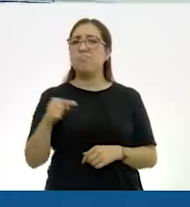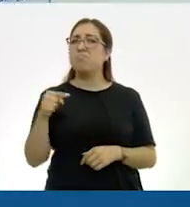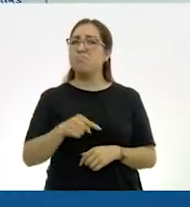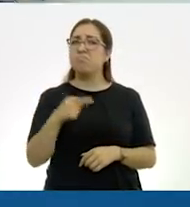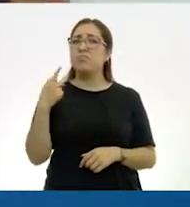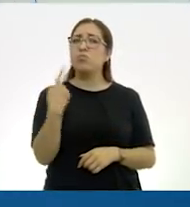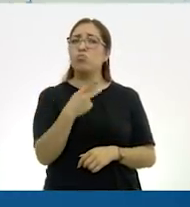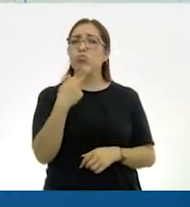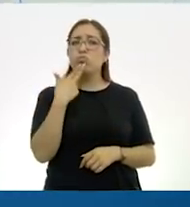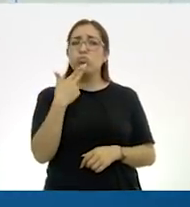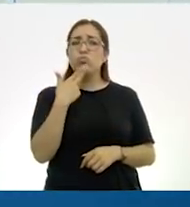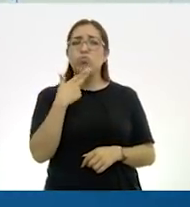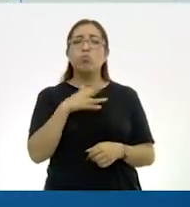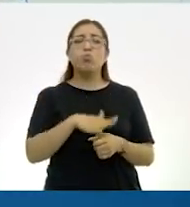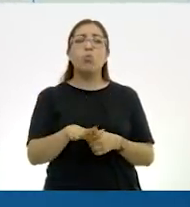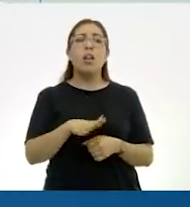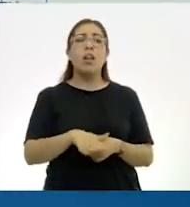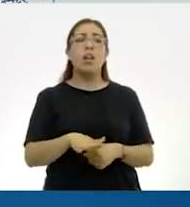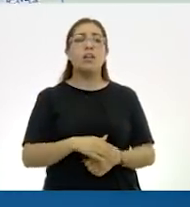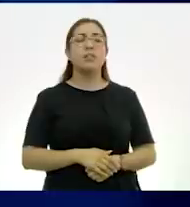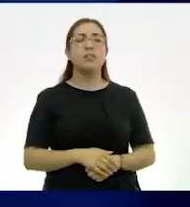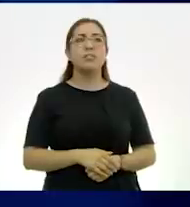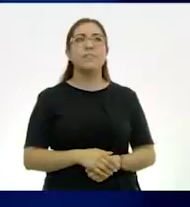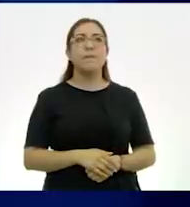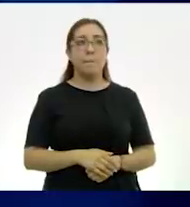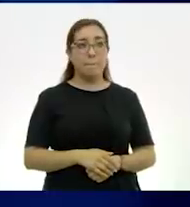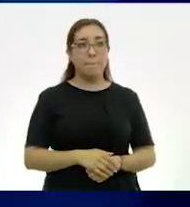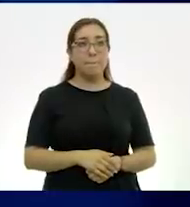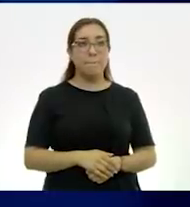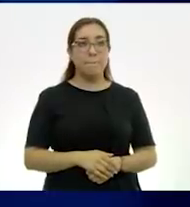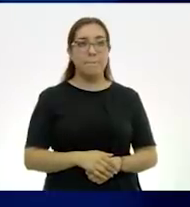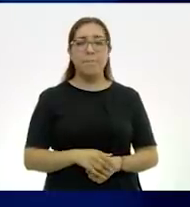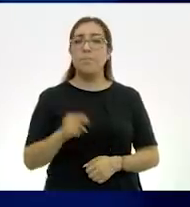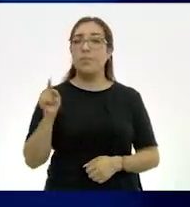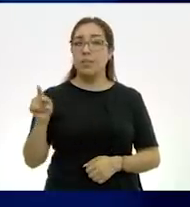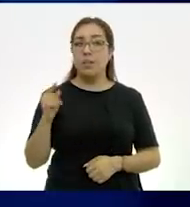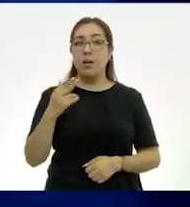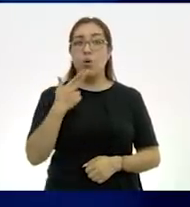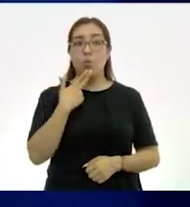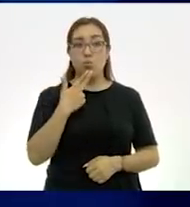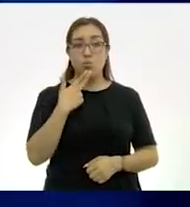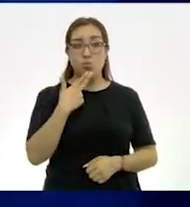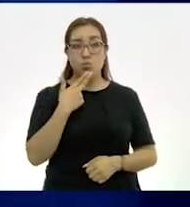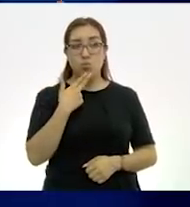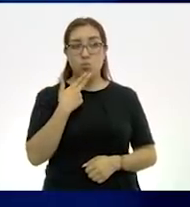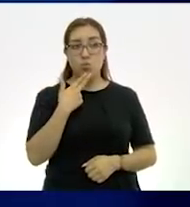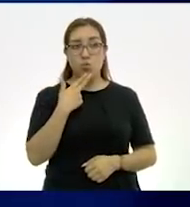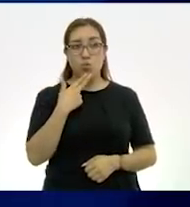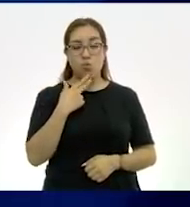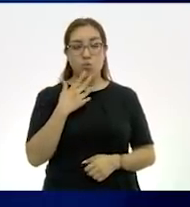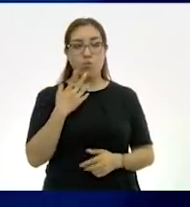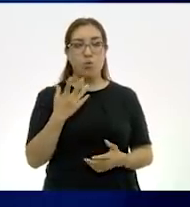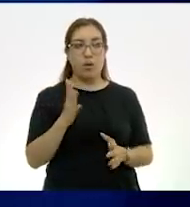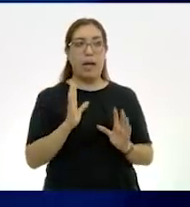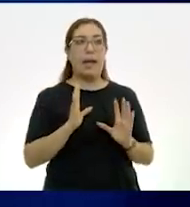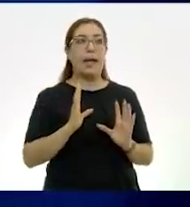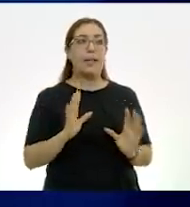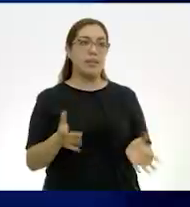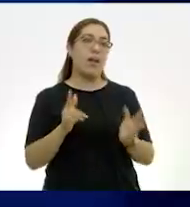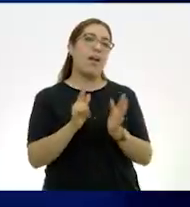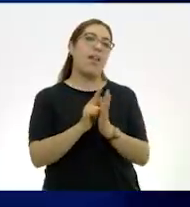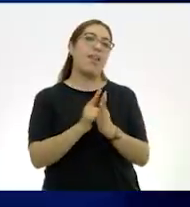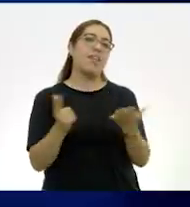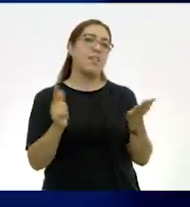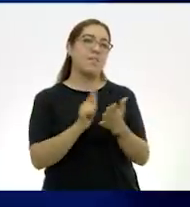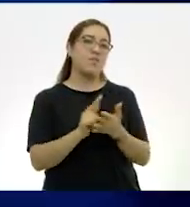es el uso de esta escritura alfabética? Muy bien. Pues el uso, con mayor razón, ya tenemos libros completos